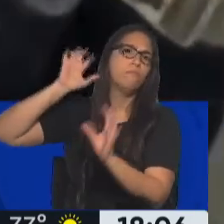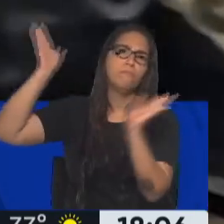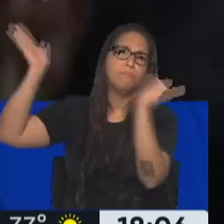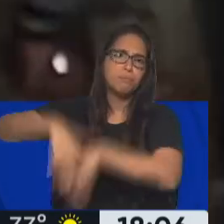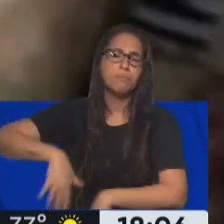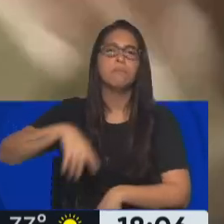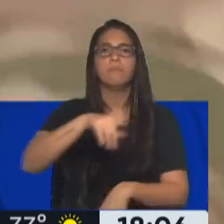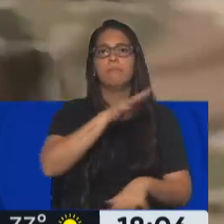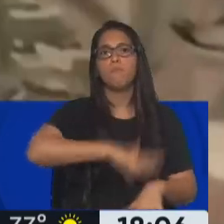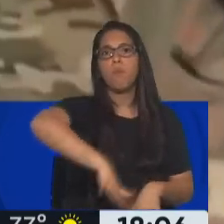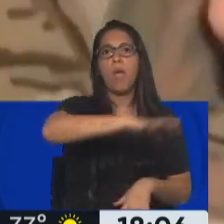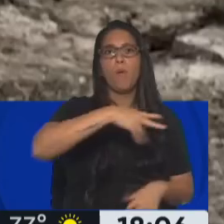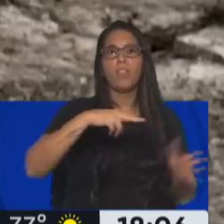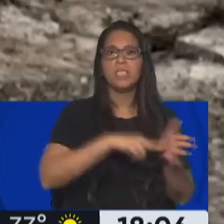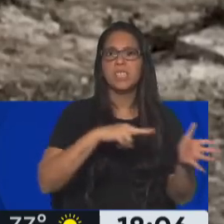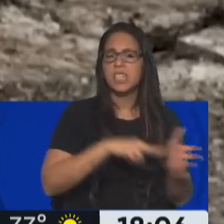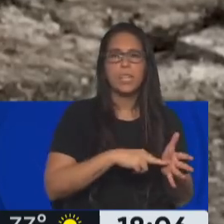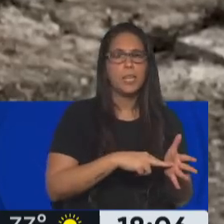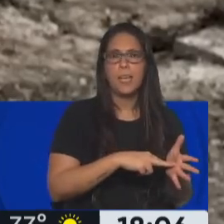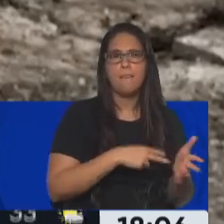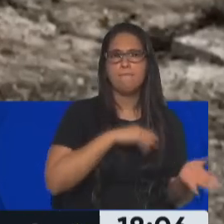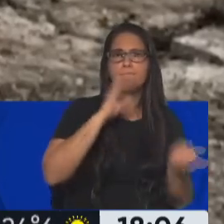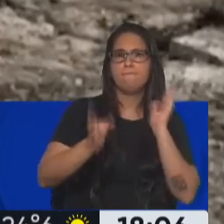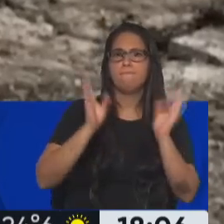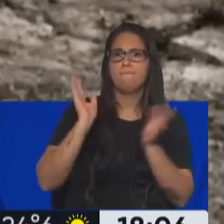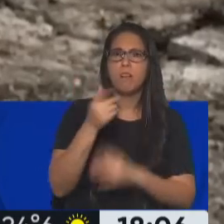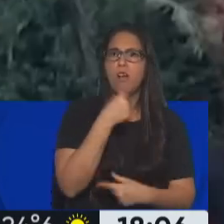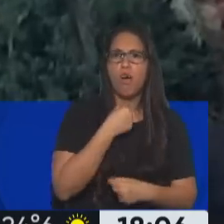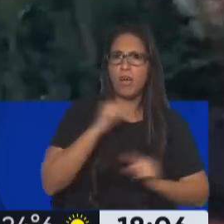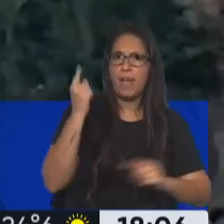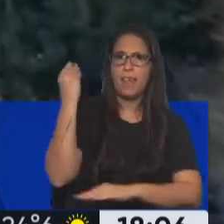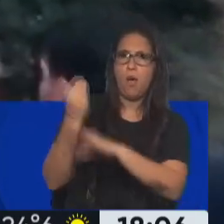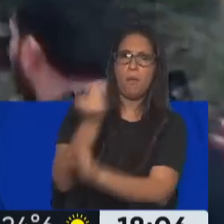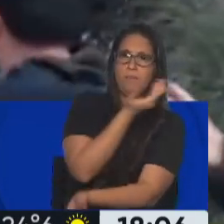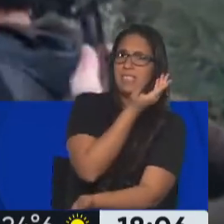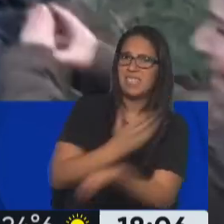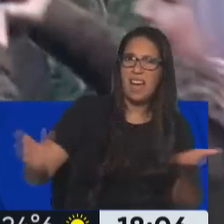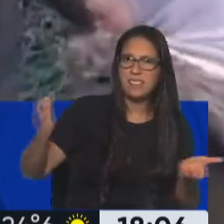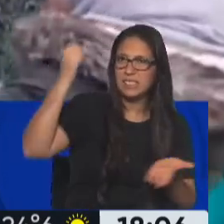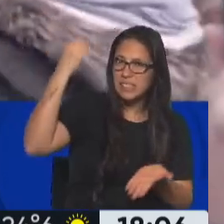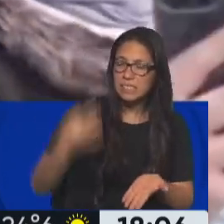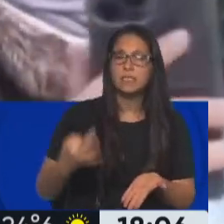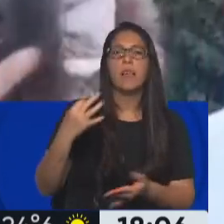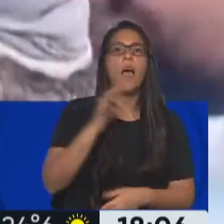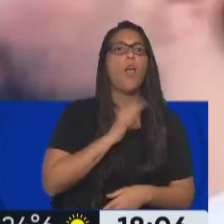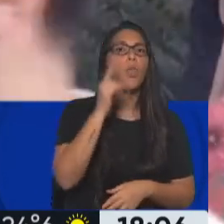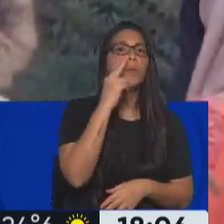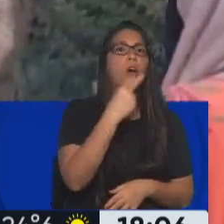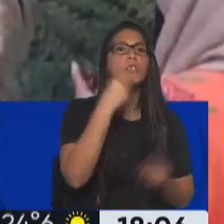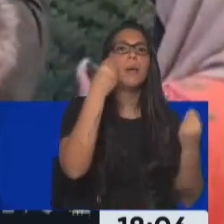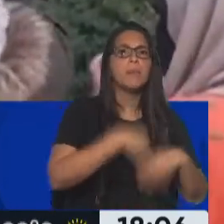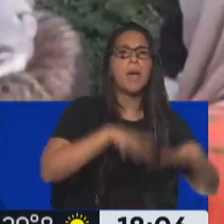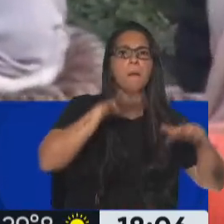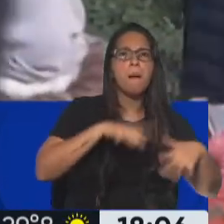de la población siria a las políticas de opresión del gobierno derrocado, que se intensificaron a partir de 2011 con la